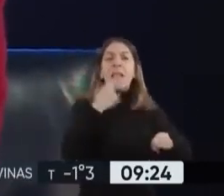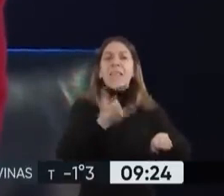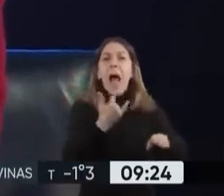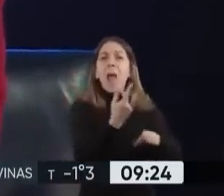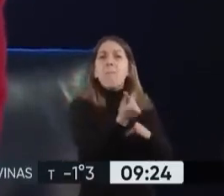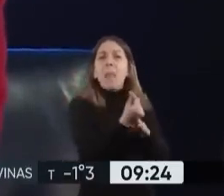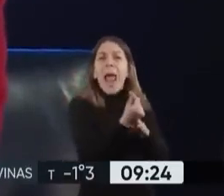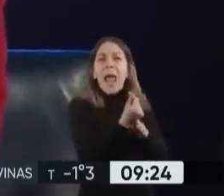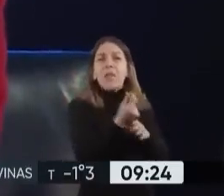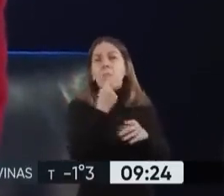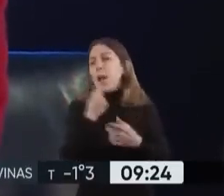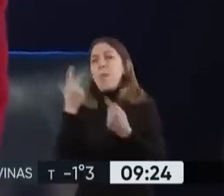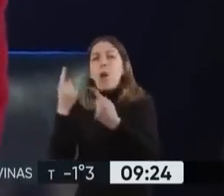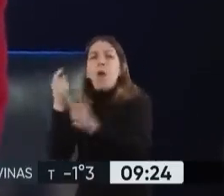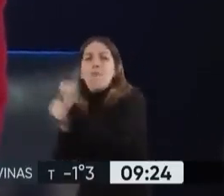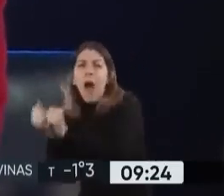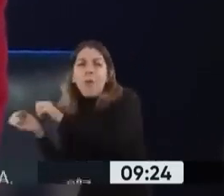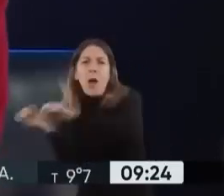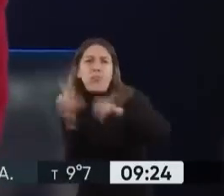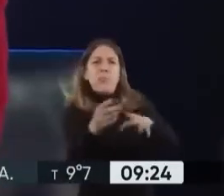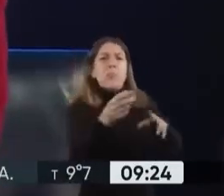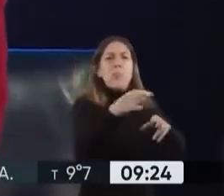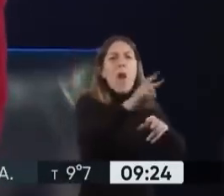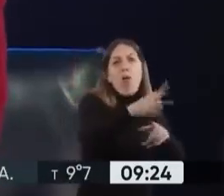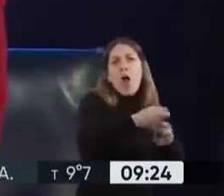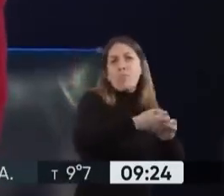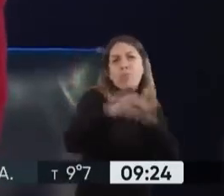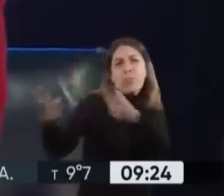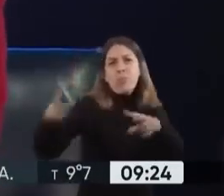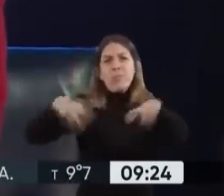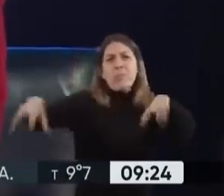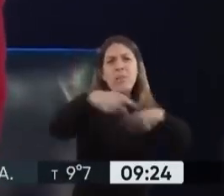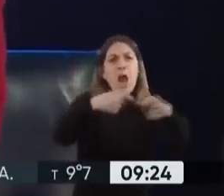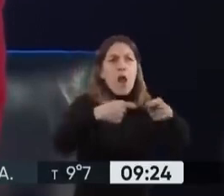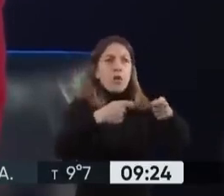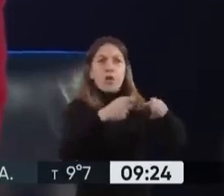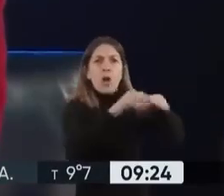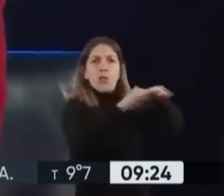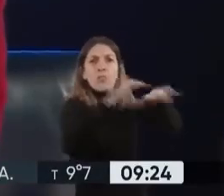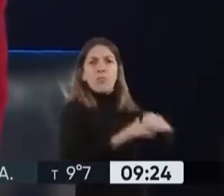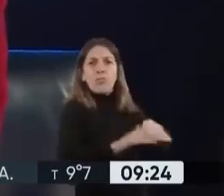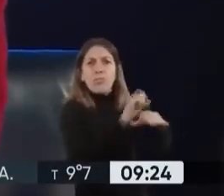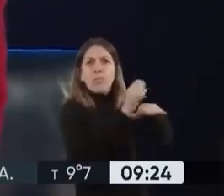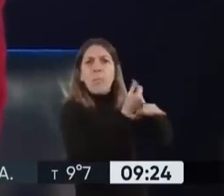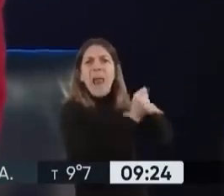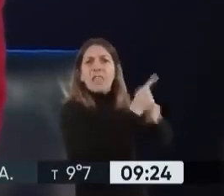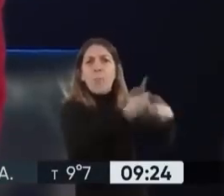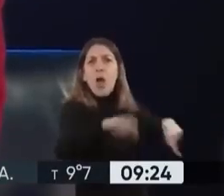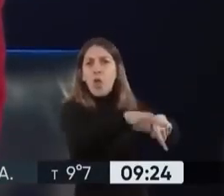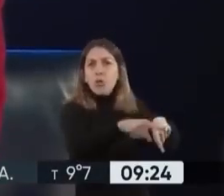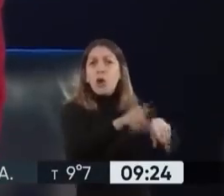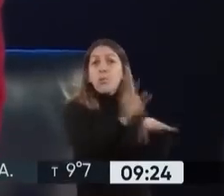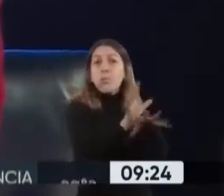lleguen a las góndolas y a cada una de las tiendas y los distintos servicios que tenemos en la argentina se construye con el dólar oficial si